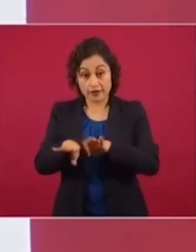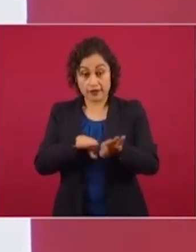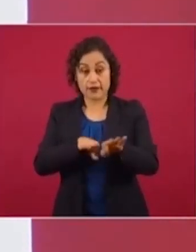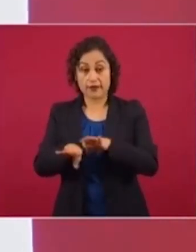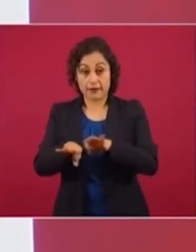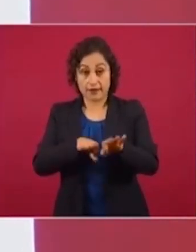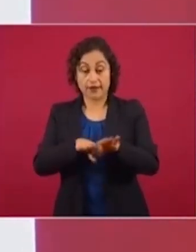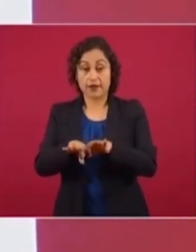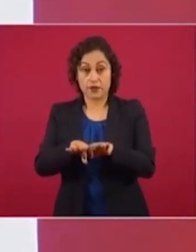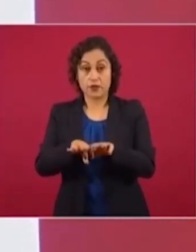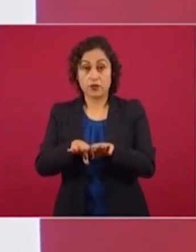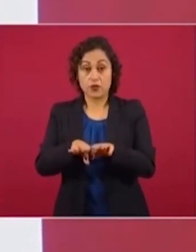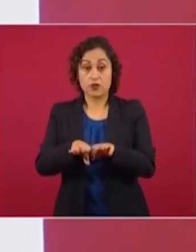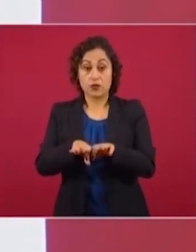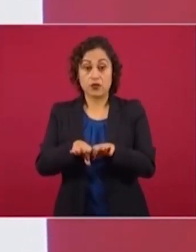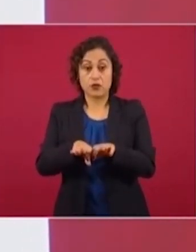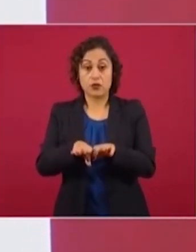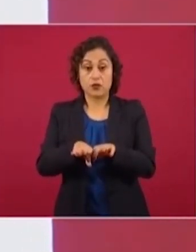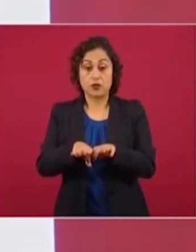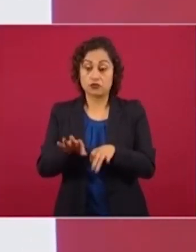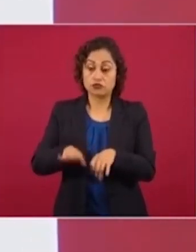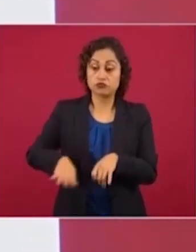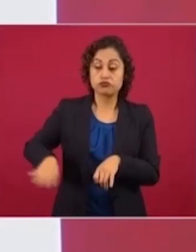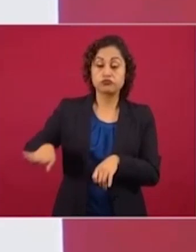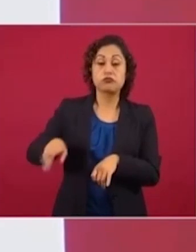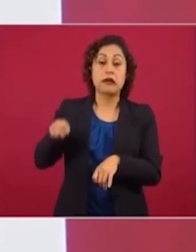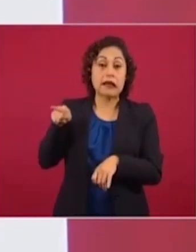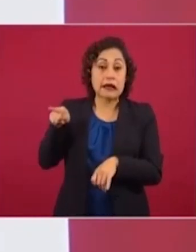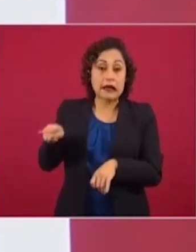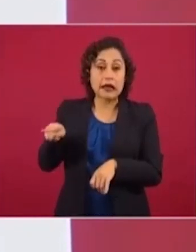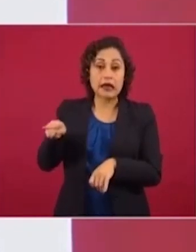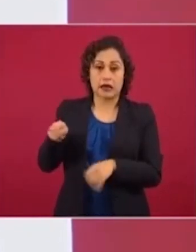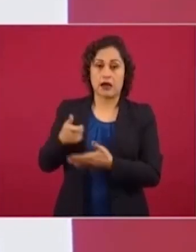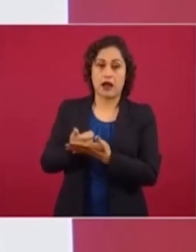trabajaba de manera voluntaria.